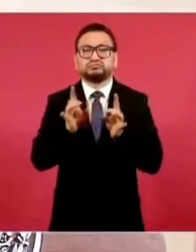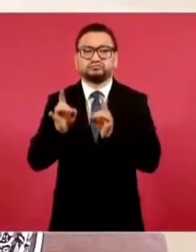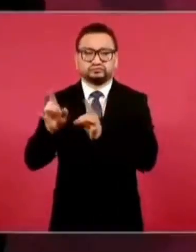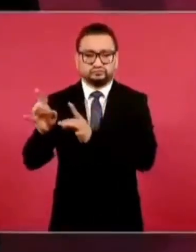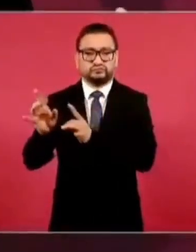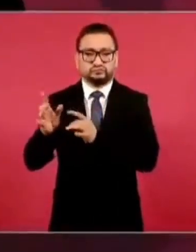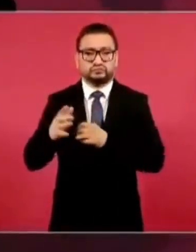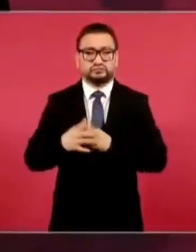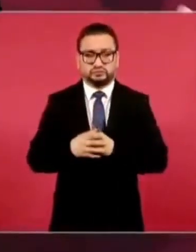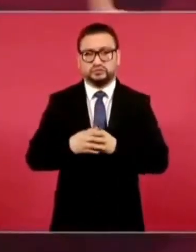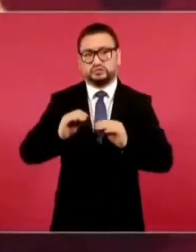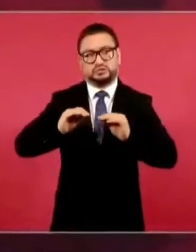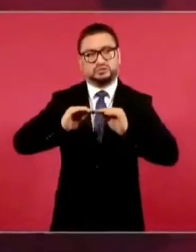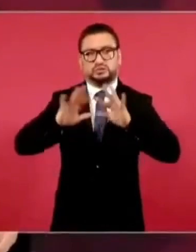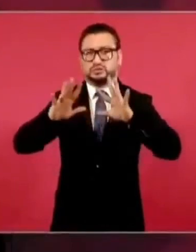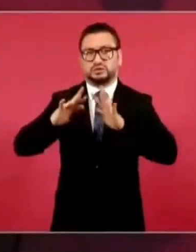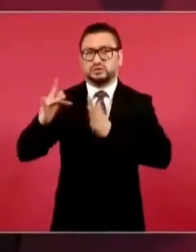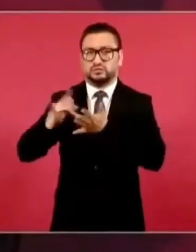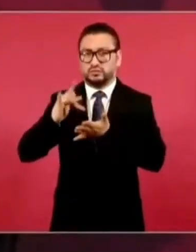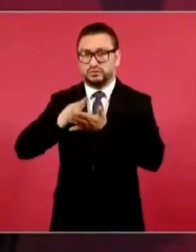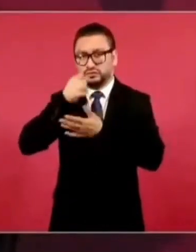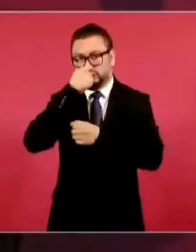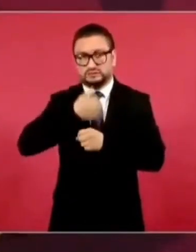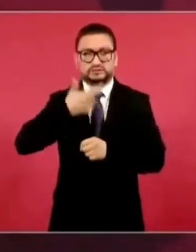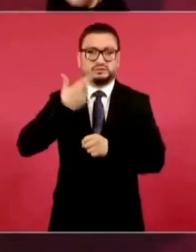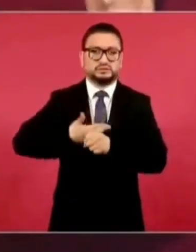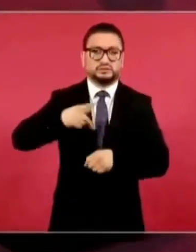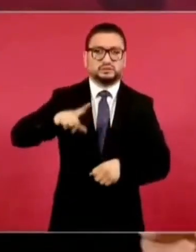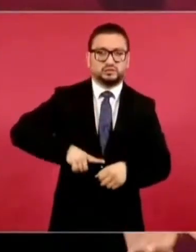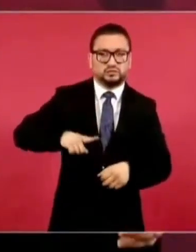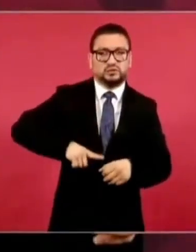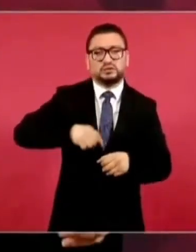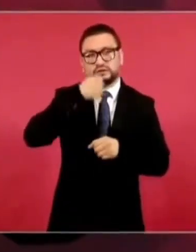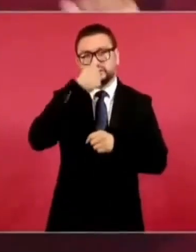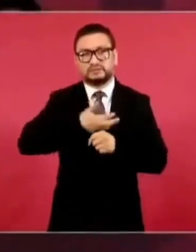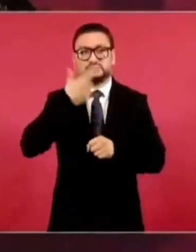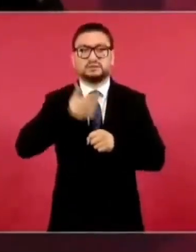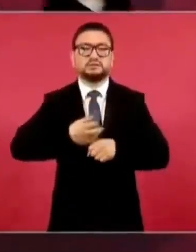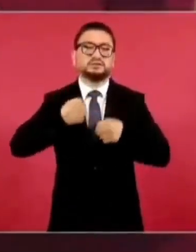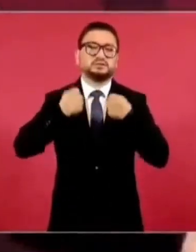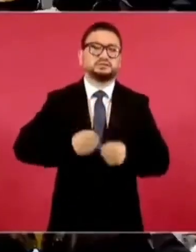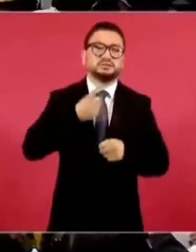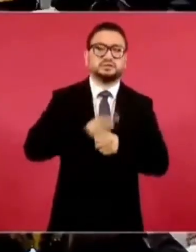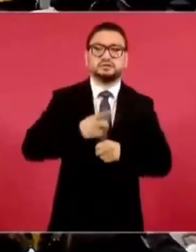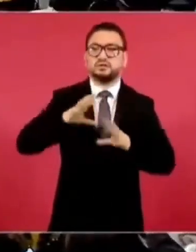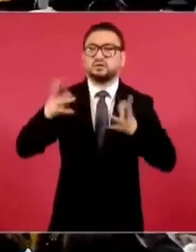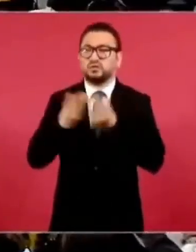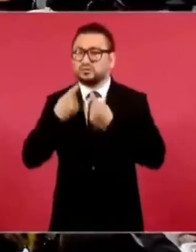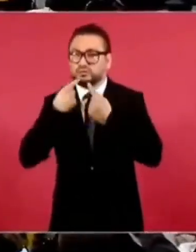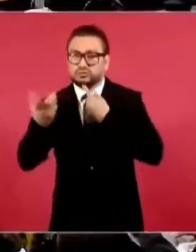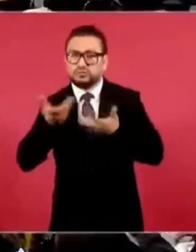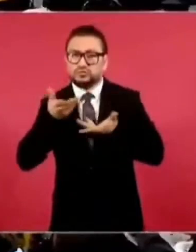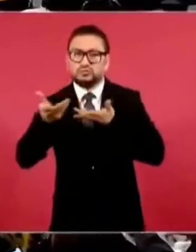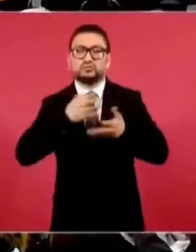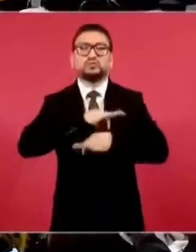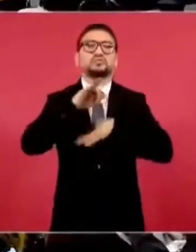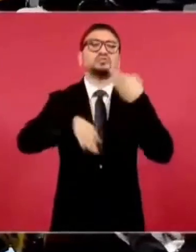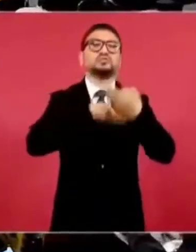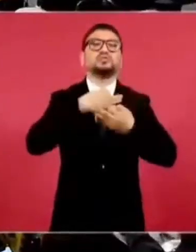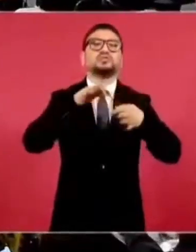junto con el apoyo de la secretaria de Gobernación, la secretaria de Seguridad Pública, con todos, porque nos importa